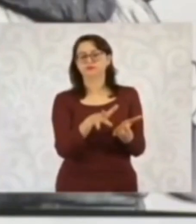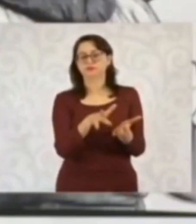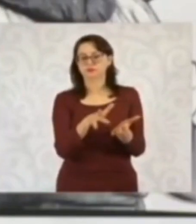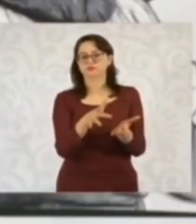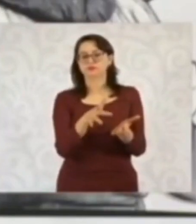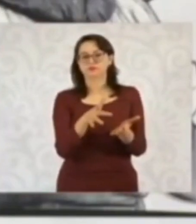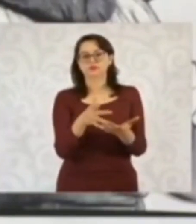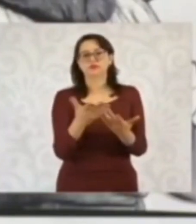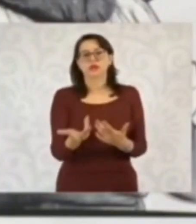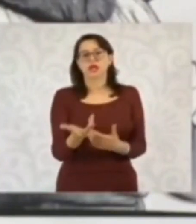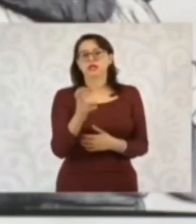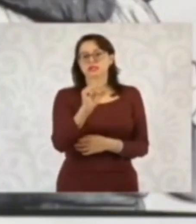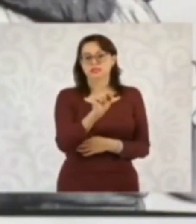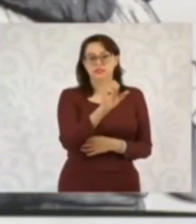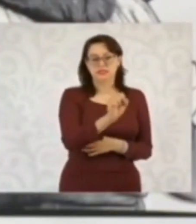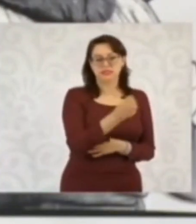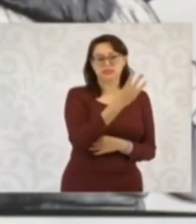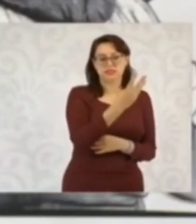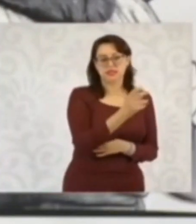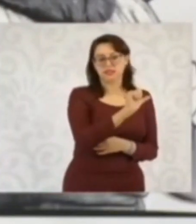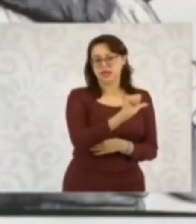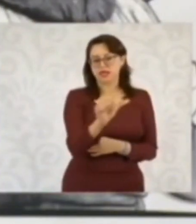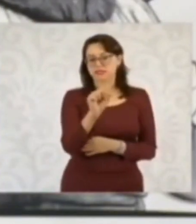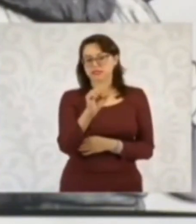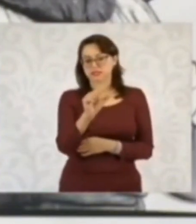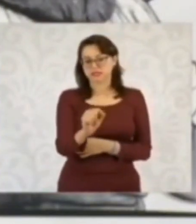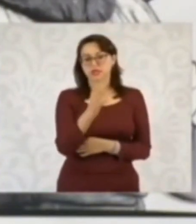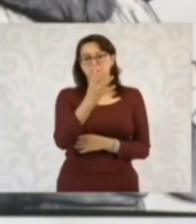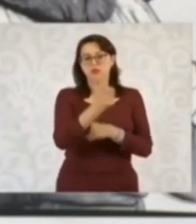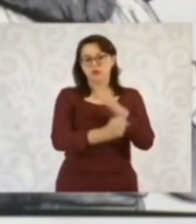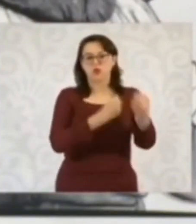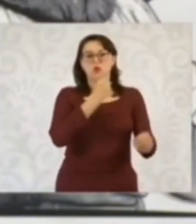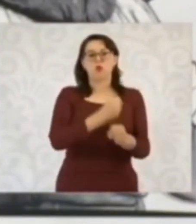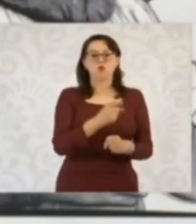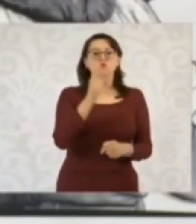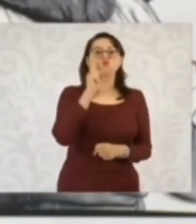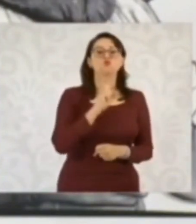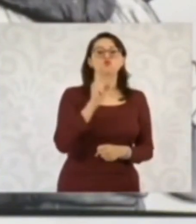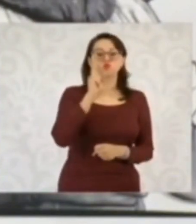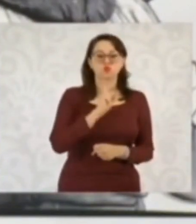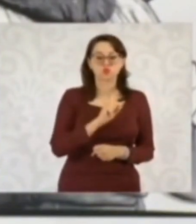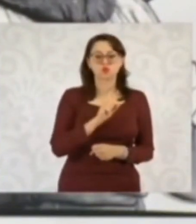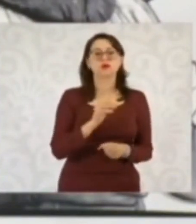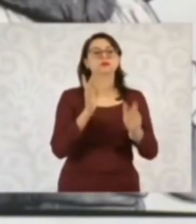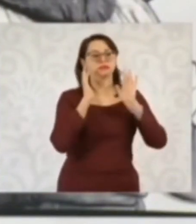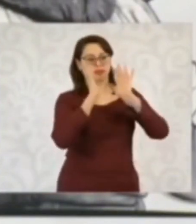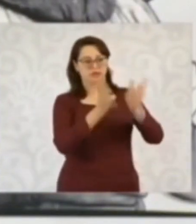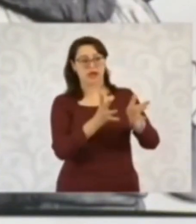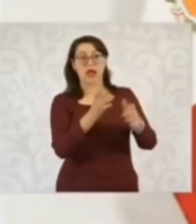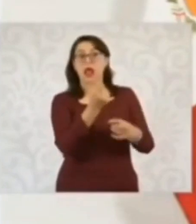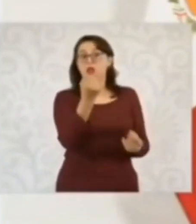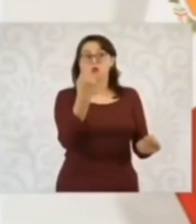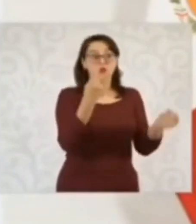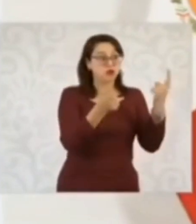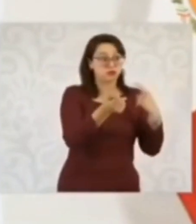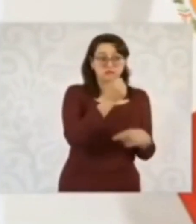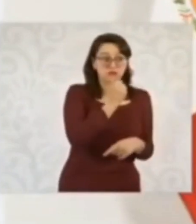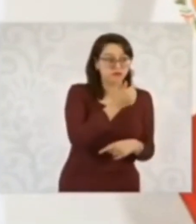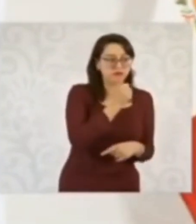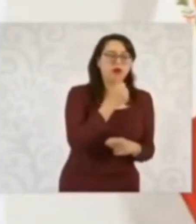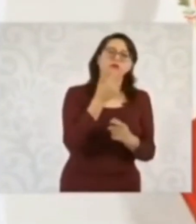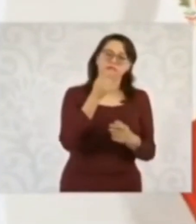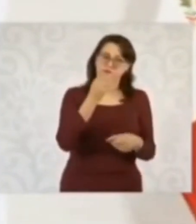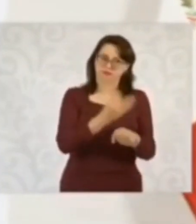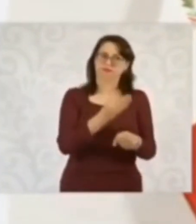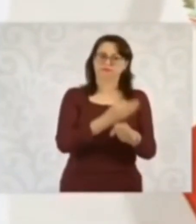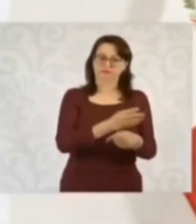de 63 y 64 años. Quienes no se inscribieron se están inscribiendo en este momento y